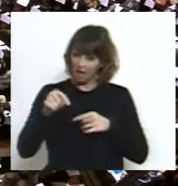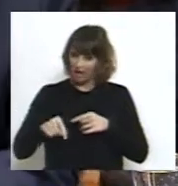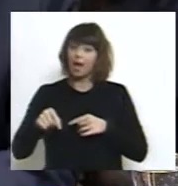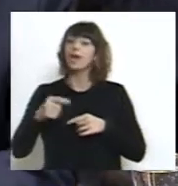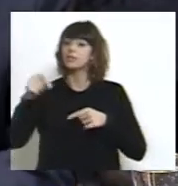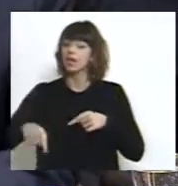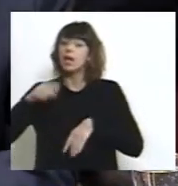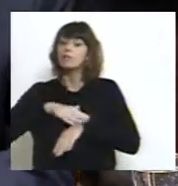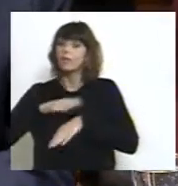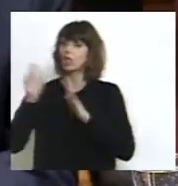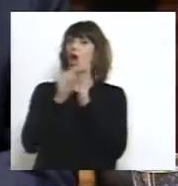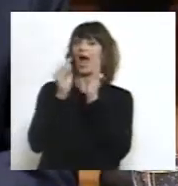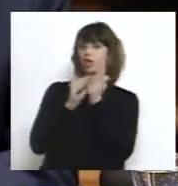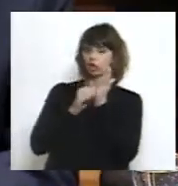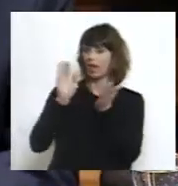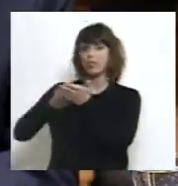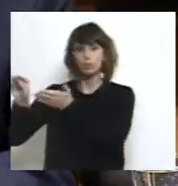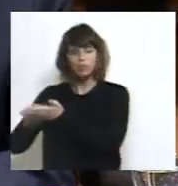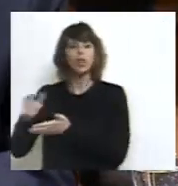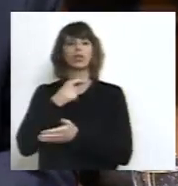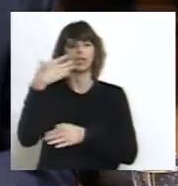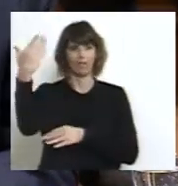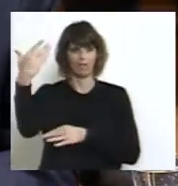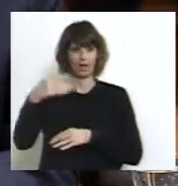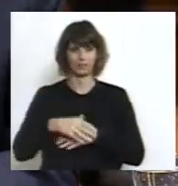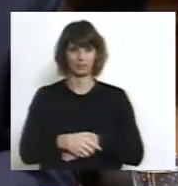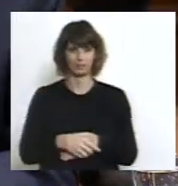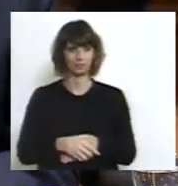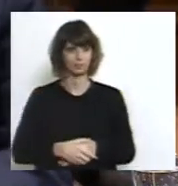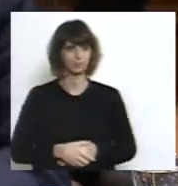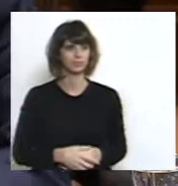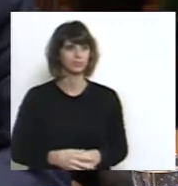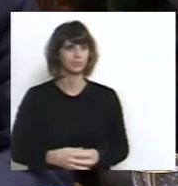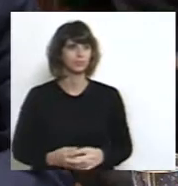esa otra después. y después De las ley otras. por ley. Gracias. Gracias.